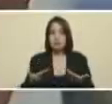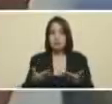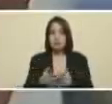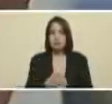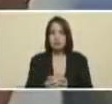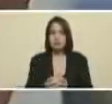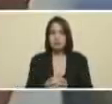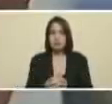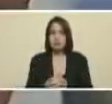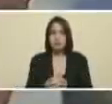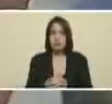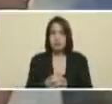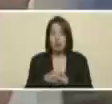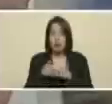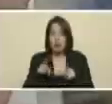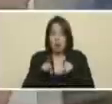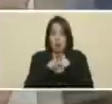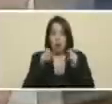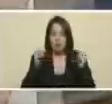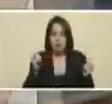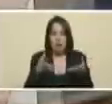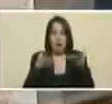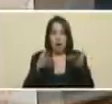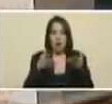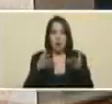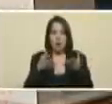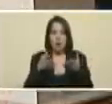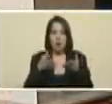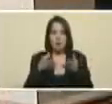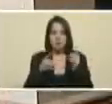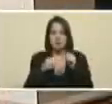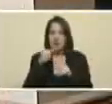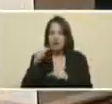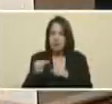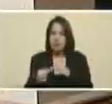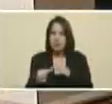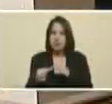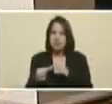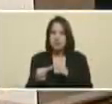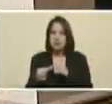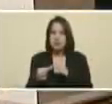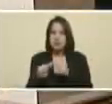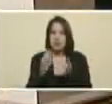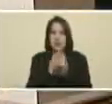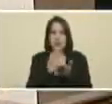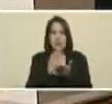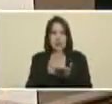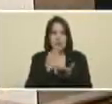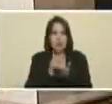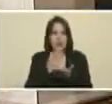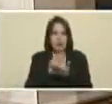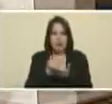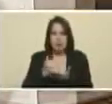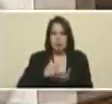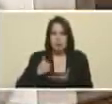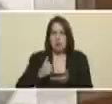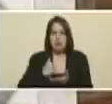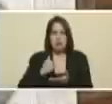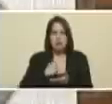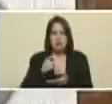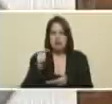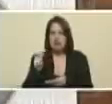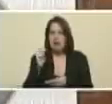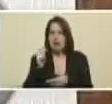Alí cumplió ese milagro y luego siempre, entre cualquier tarea, fue llamado